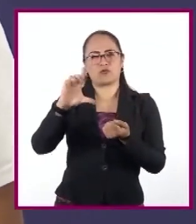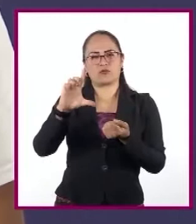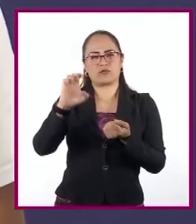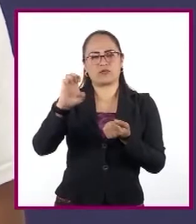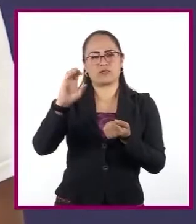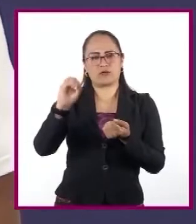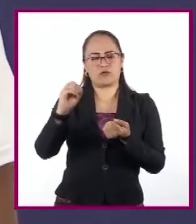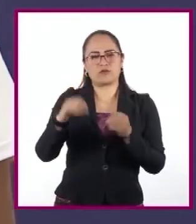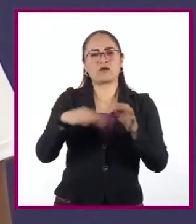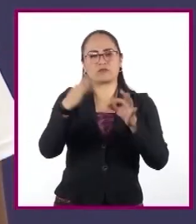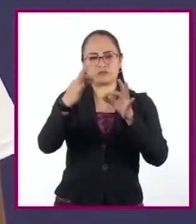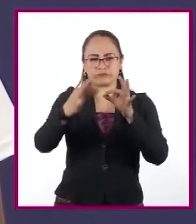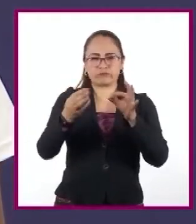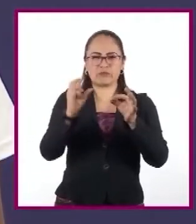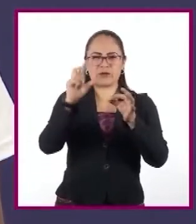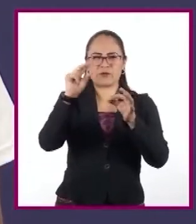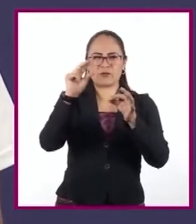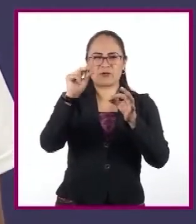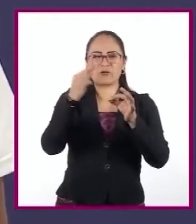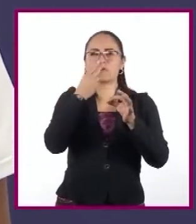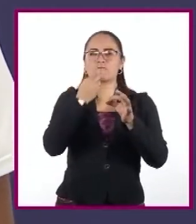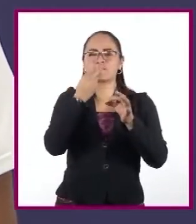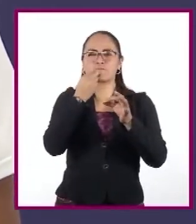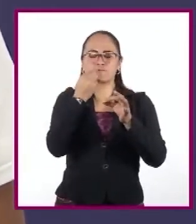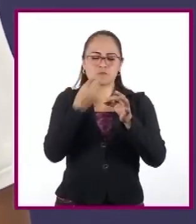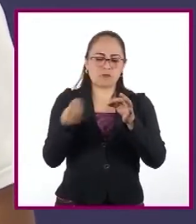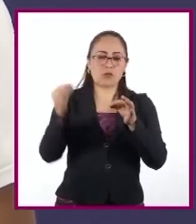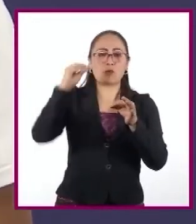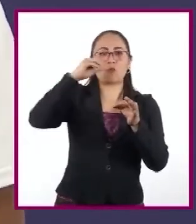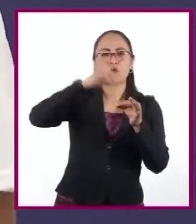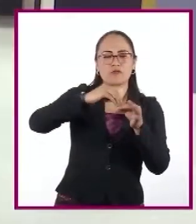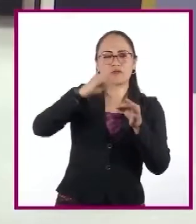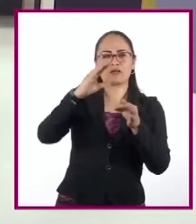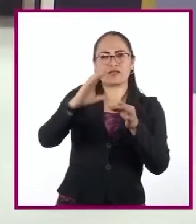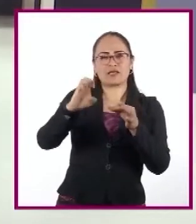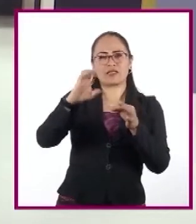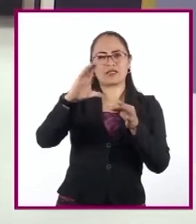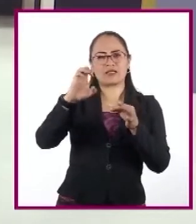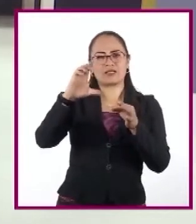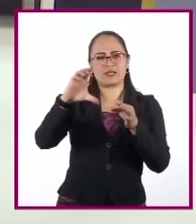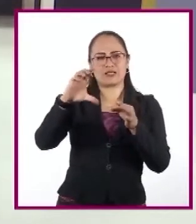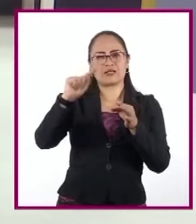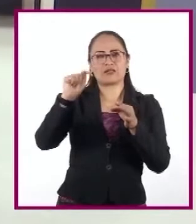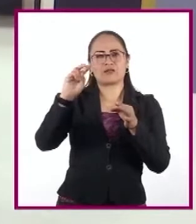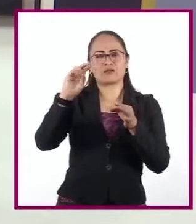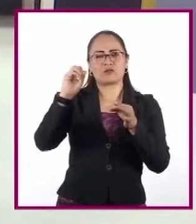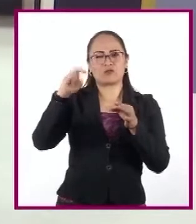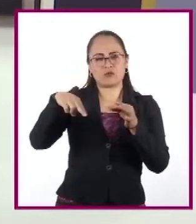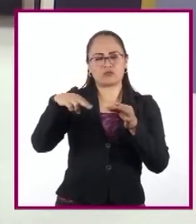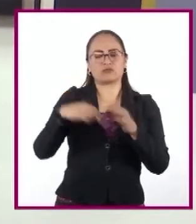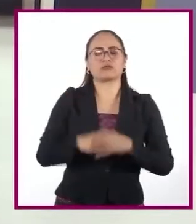un malvavisco para representar al electrón en su única órbita. Hagámoslo.